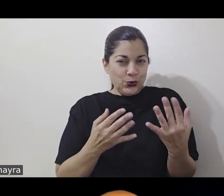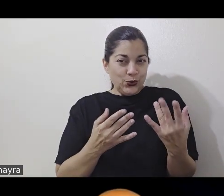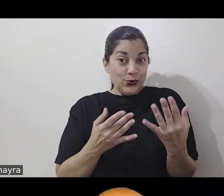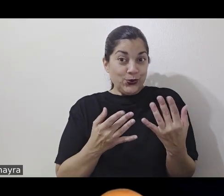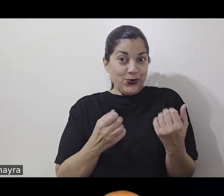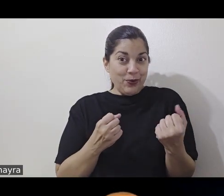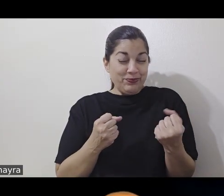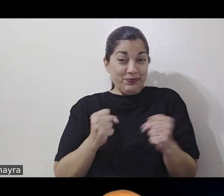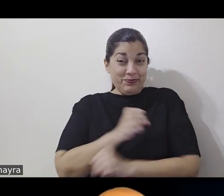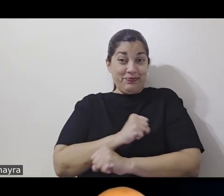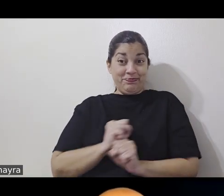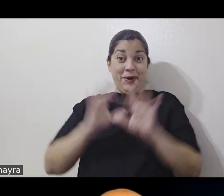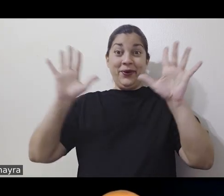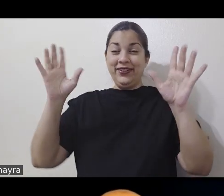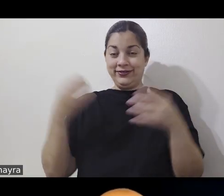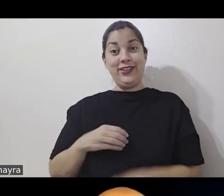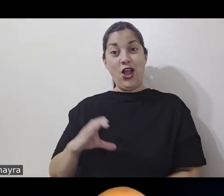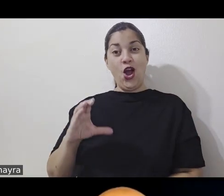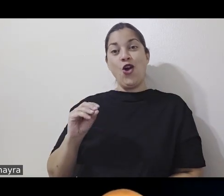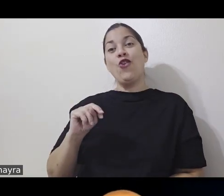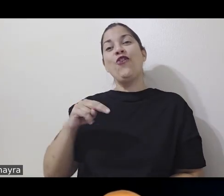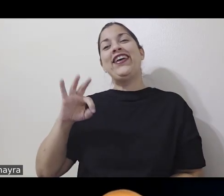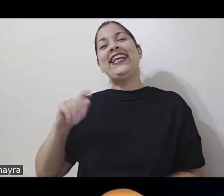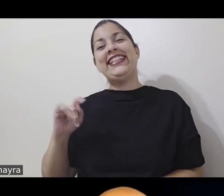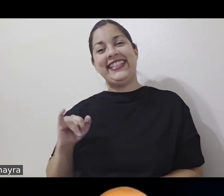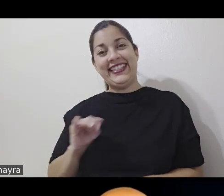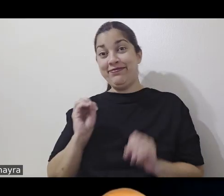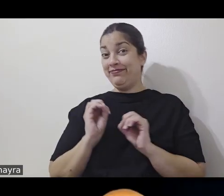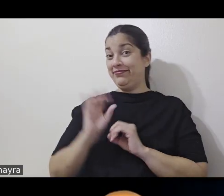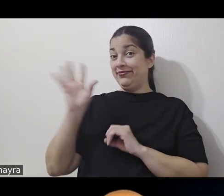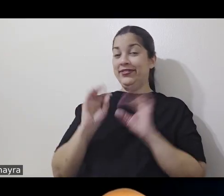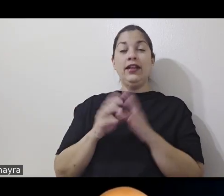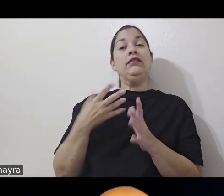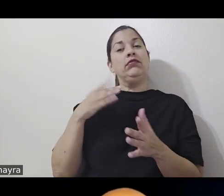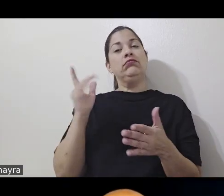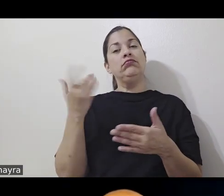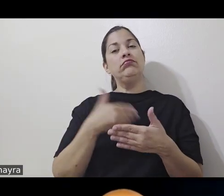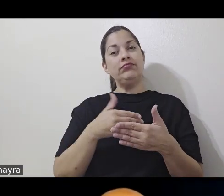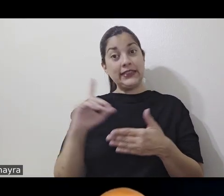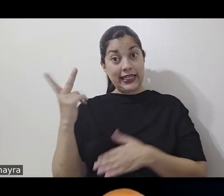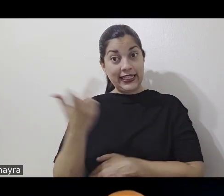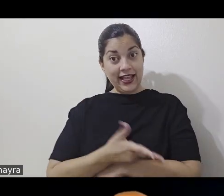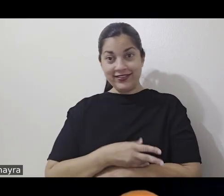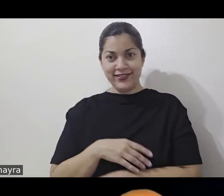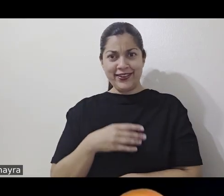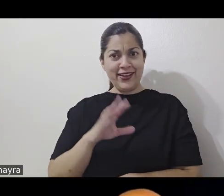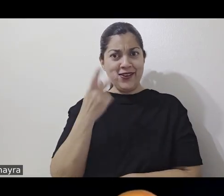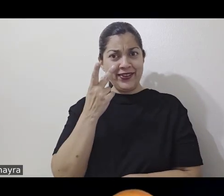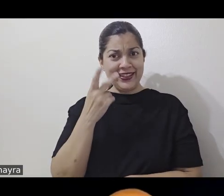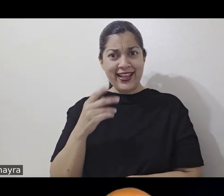pa. Con confeti y todo. O sea, dentro de 3 días ya si viste el confeti, ¿verdad? Lo